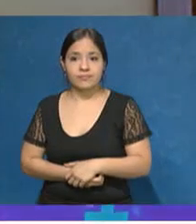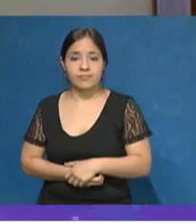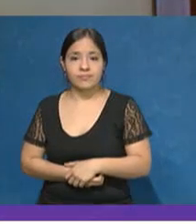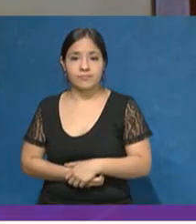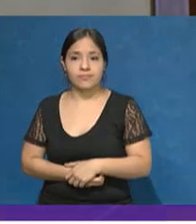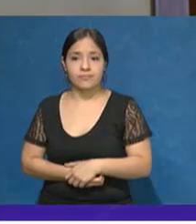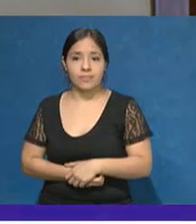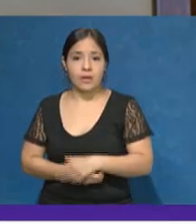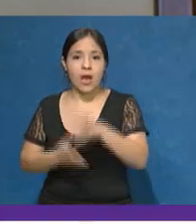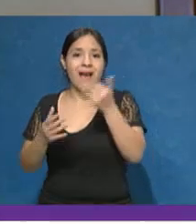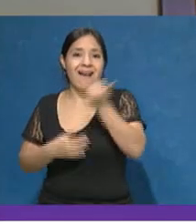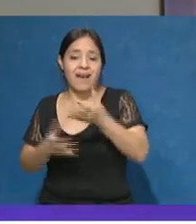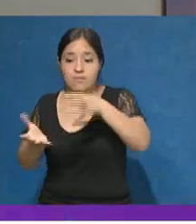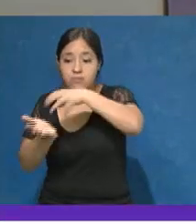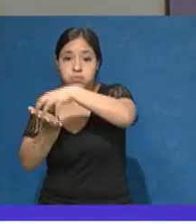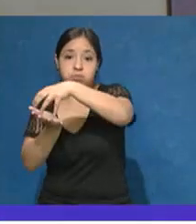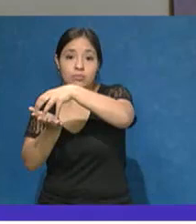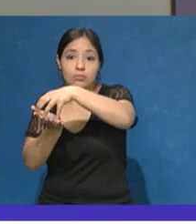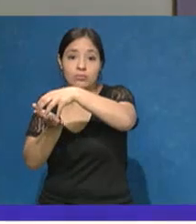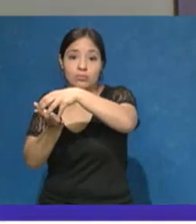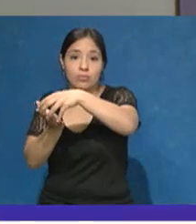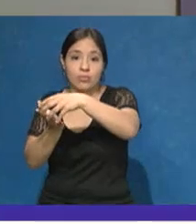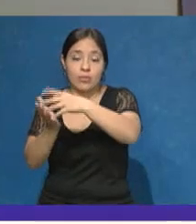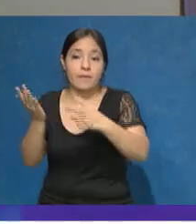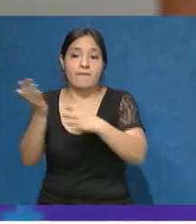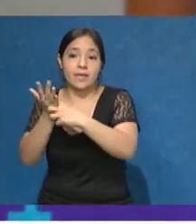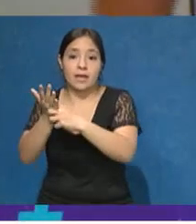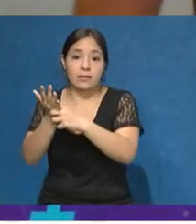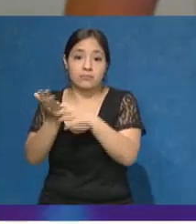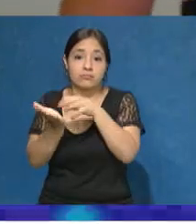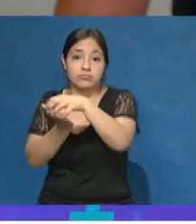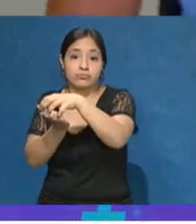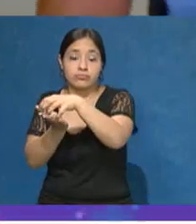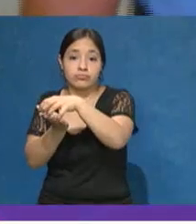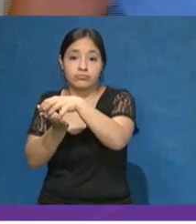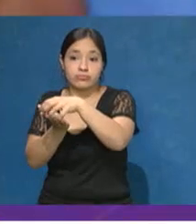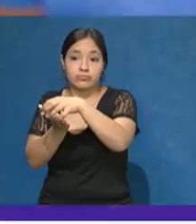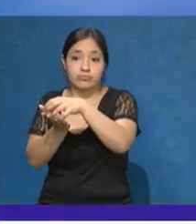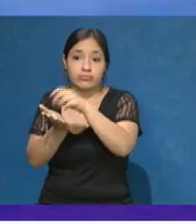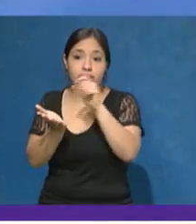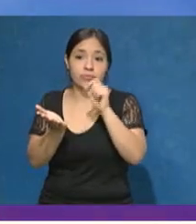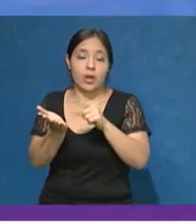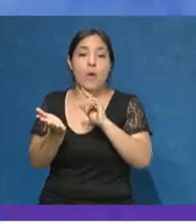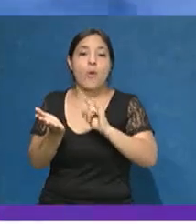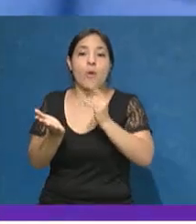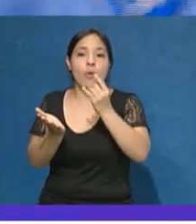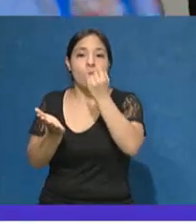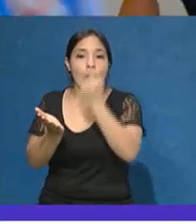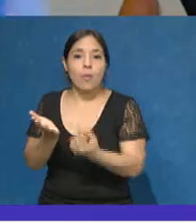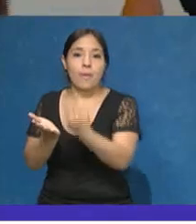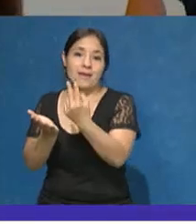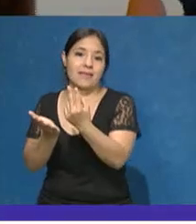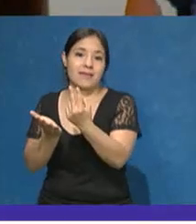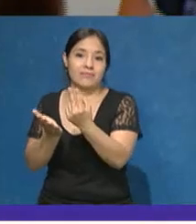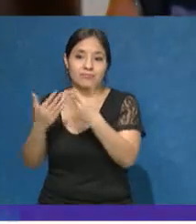de una oficina fiscal en el distrito de deh despacha está y bueno eso